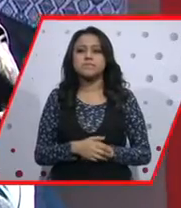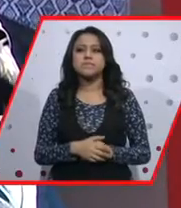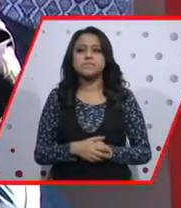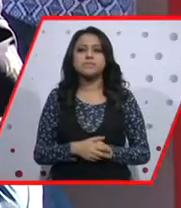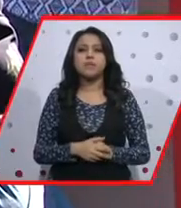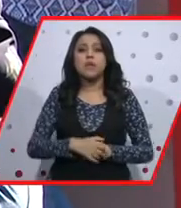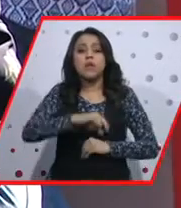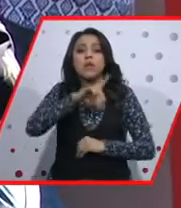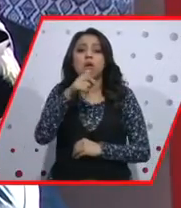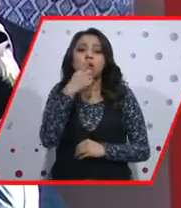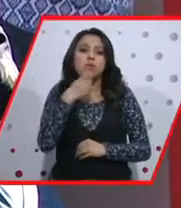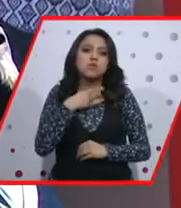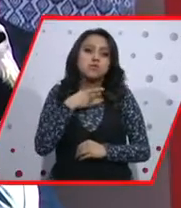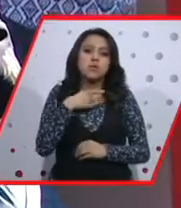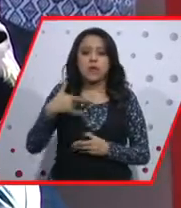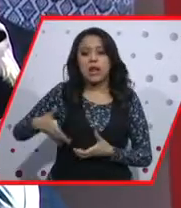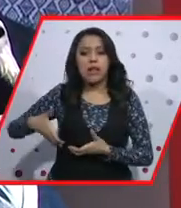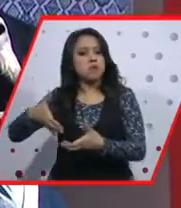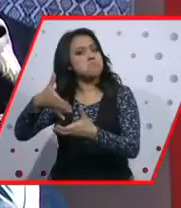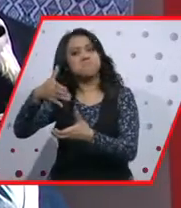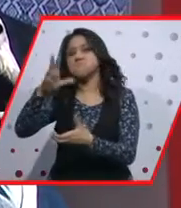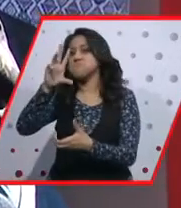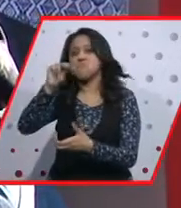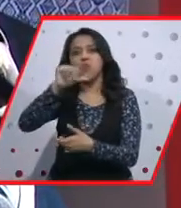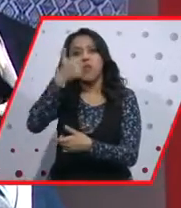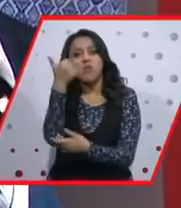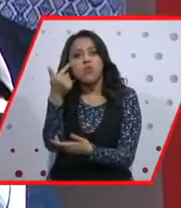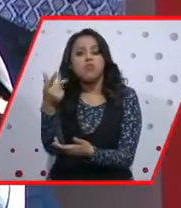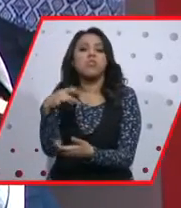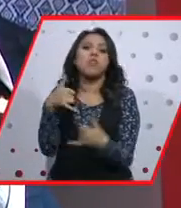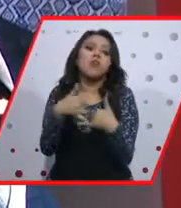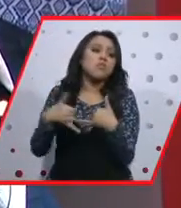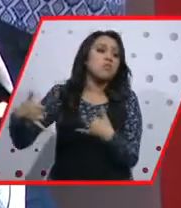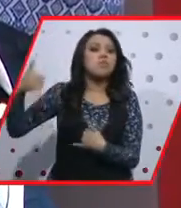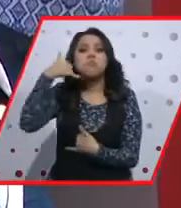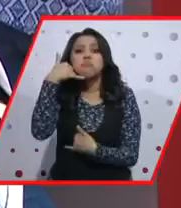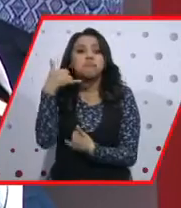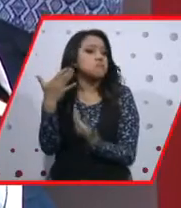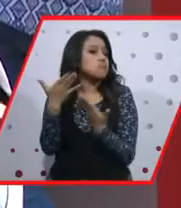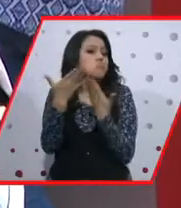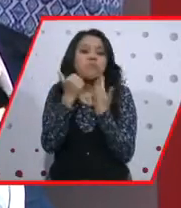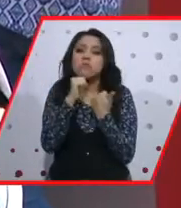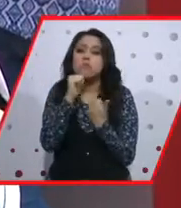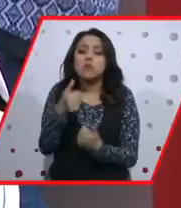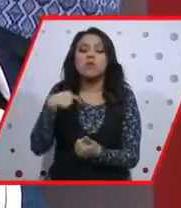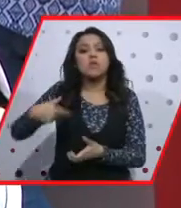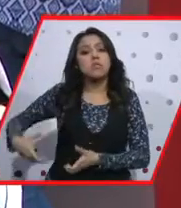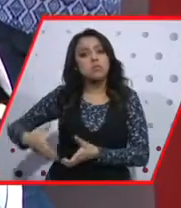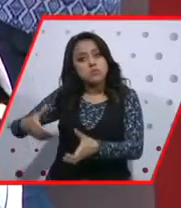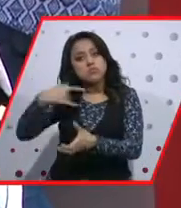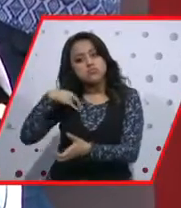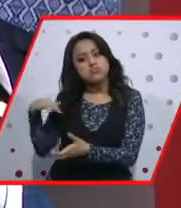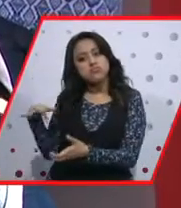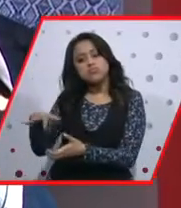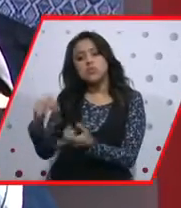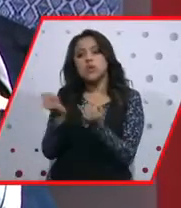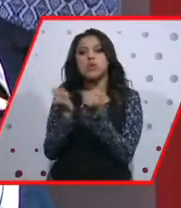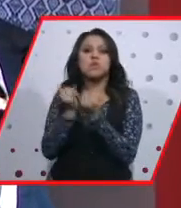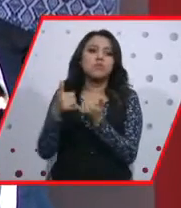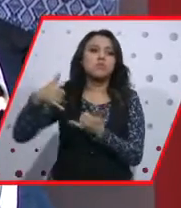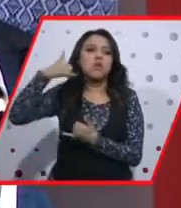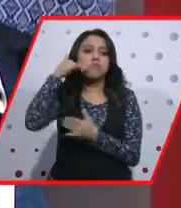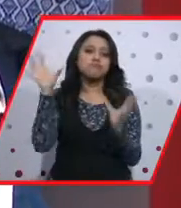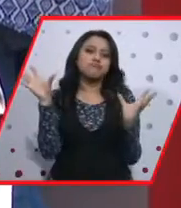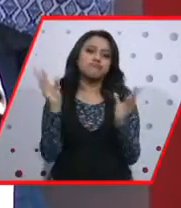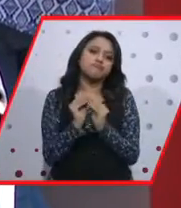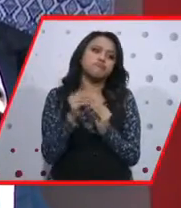y resulta que no es la dirección, no es la dirección, el teléfono. ¿Ya acudiste ahí? Ya acudí, no es la dirección, el teléfono pues ya me lo apaga